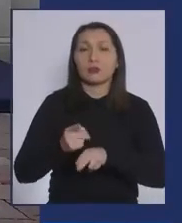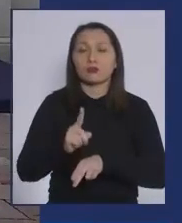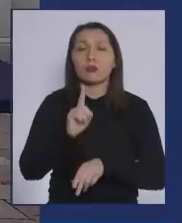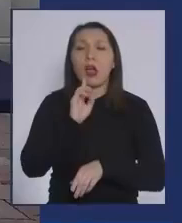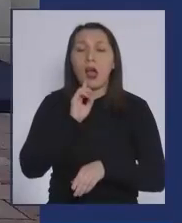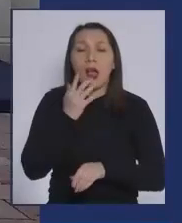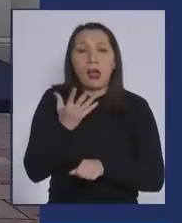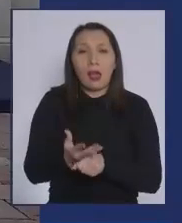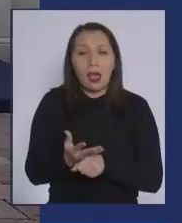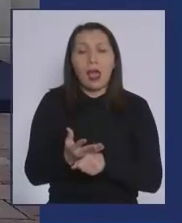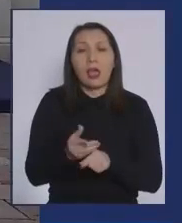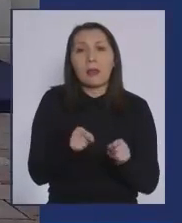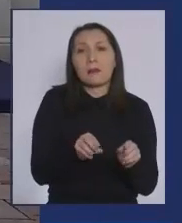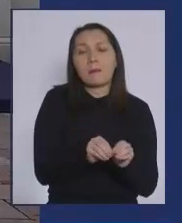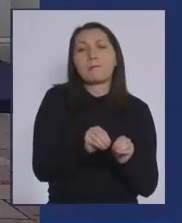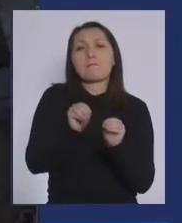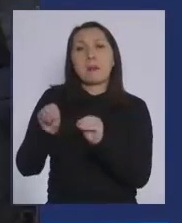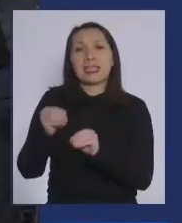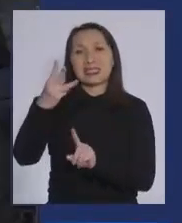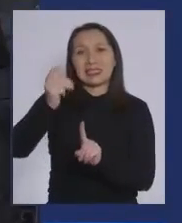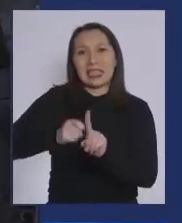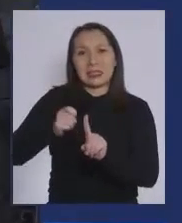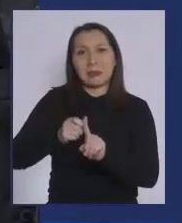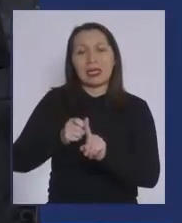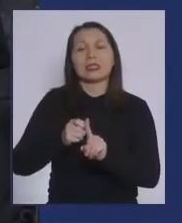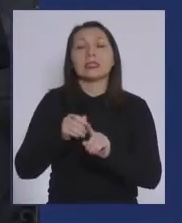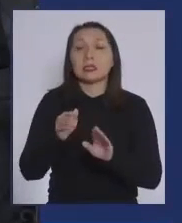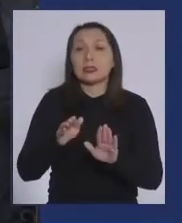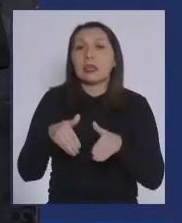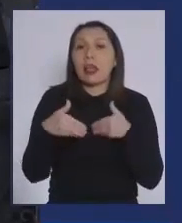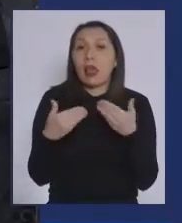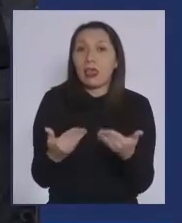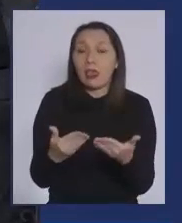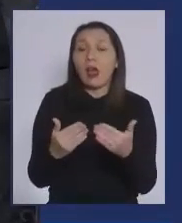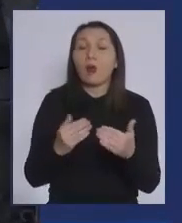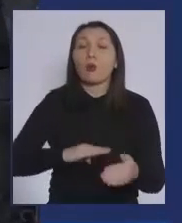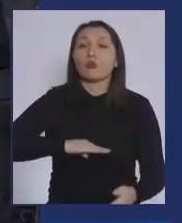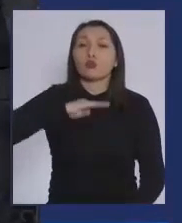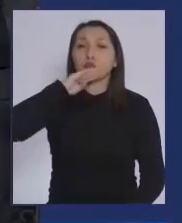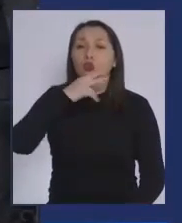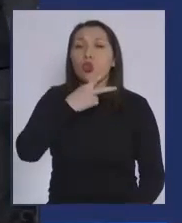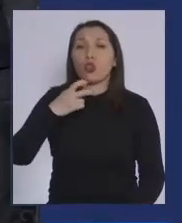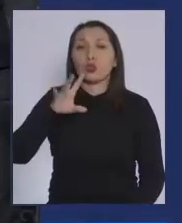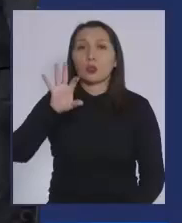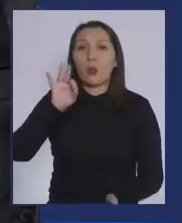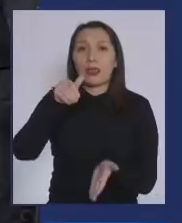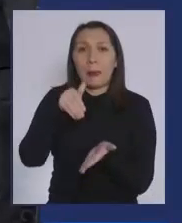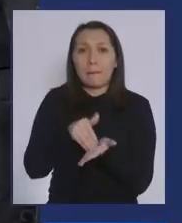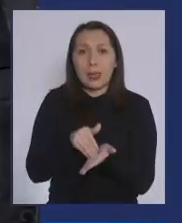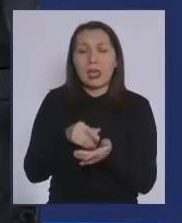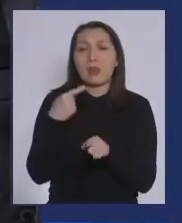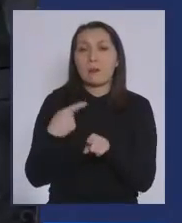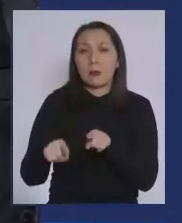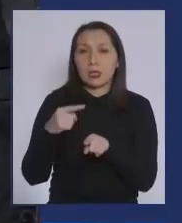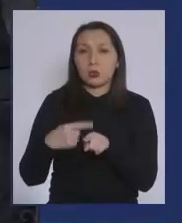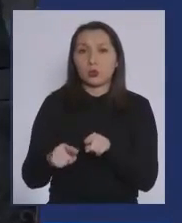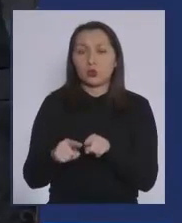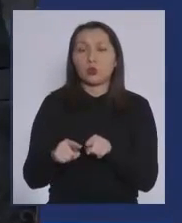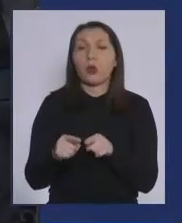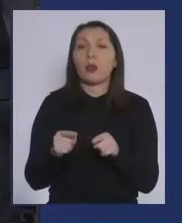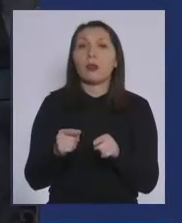una extensión de tres meses y que va a alcanzar hasta 250 mil pesos mensuales